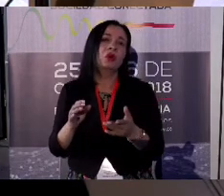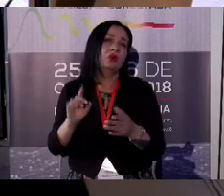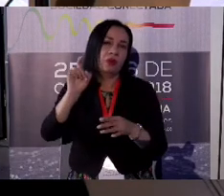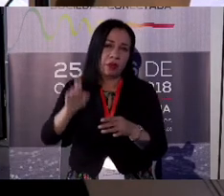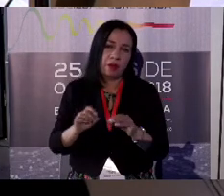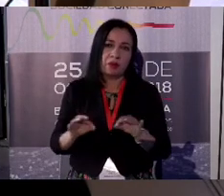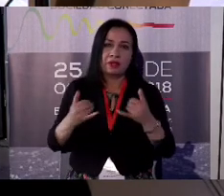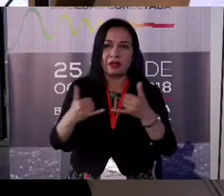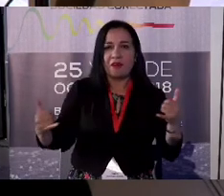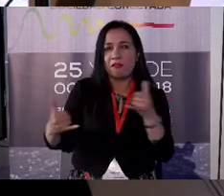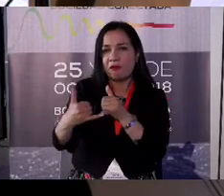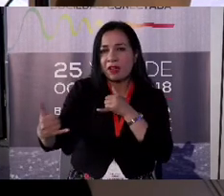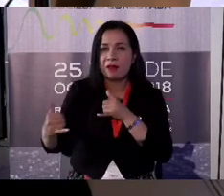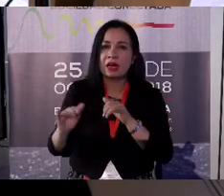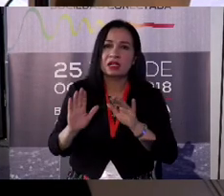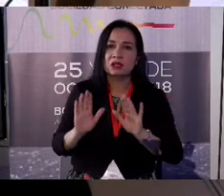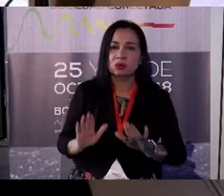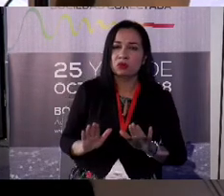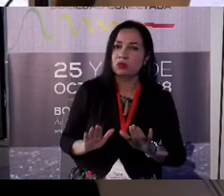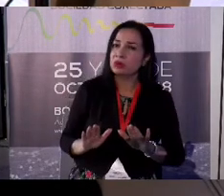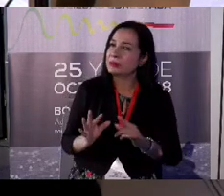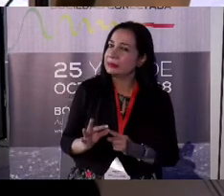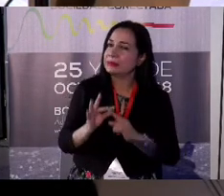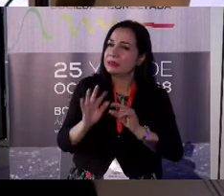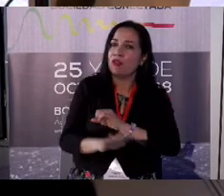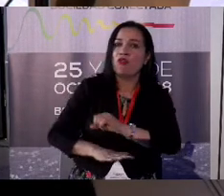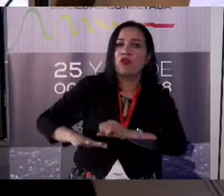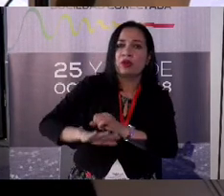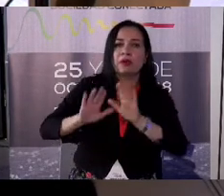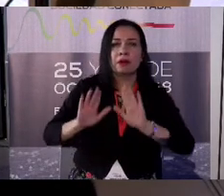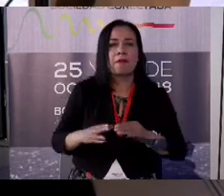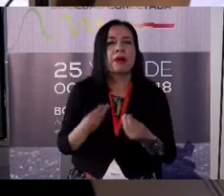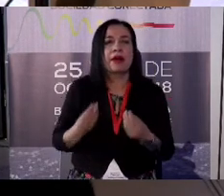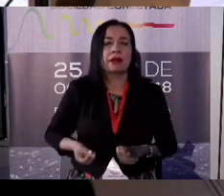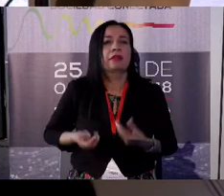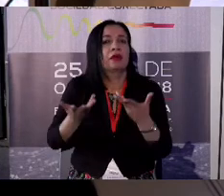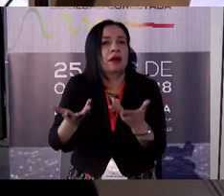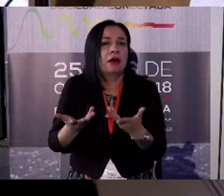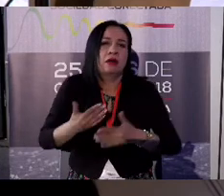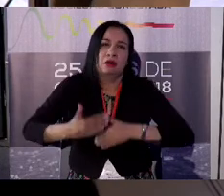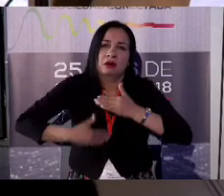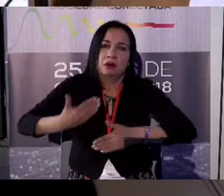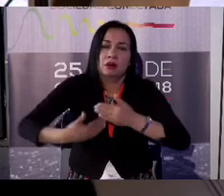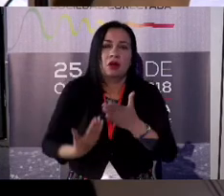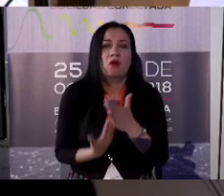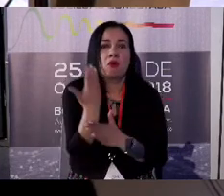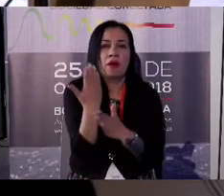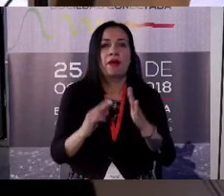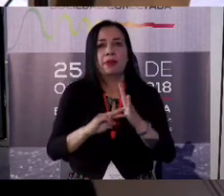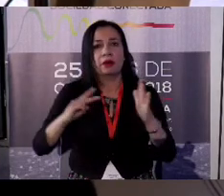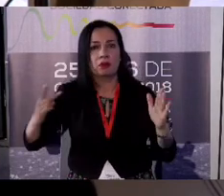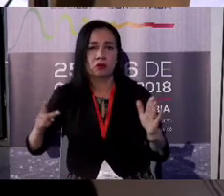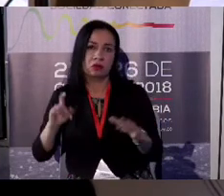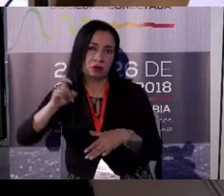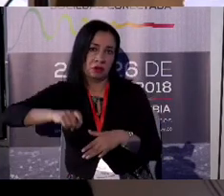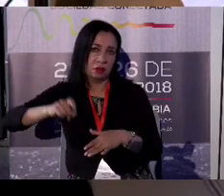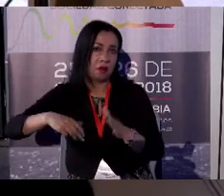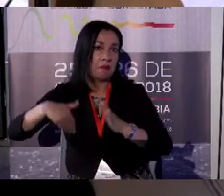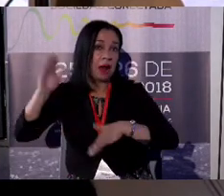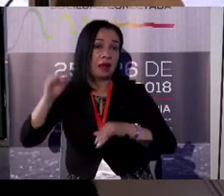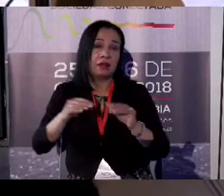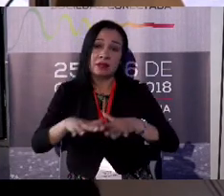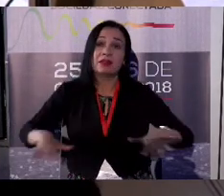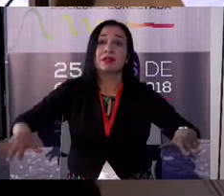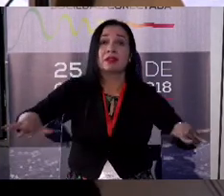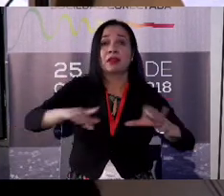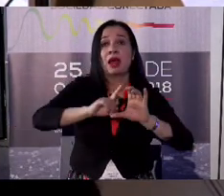fundamental para poder desplegar todas estas nuevas tecnologías que requieren de mucho más espectro. El